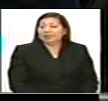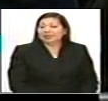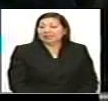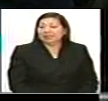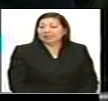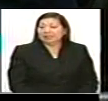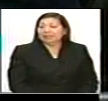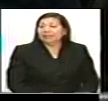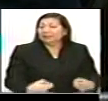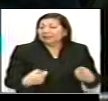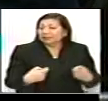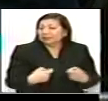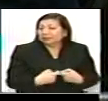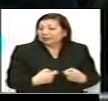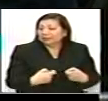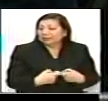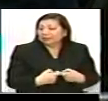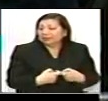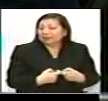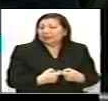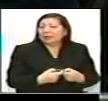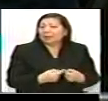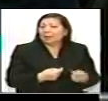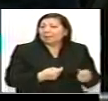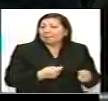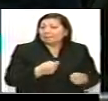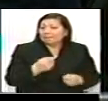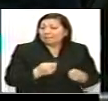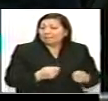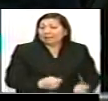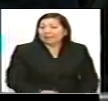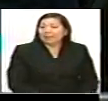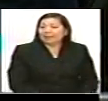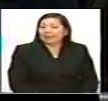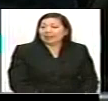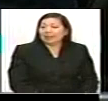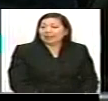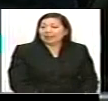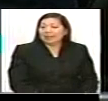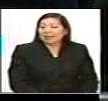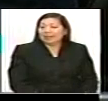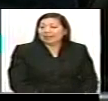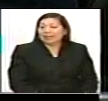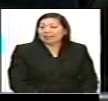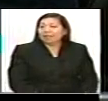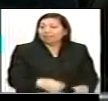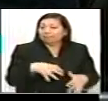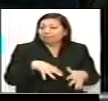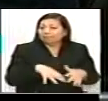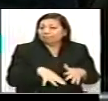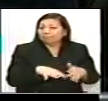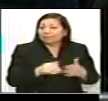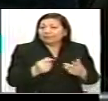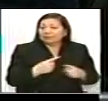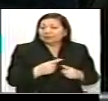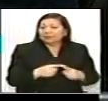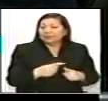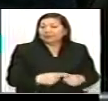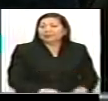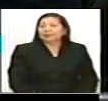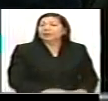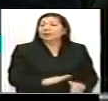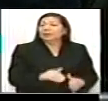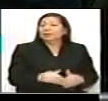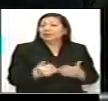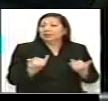en electrónica, en electromecánica, incluso en mecánica de fluidos, etcétera, todo